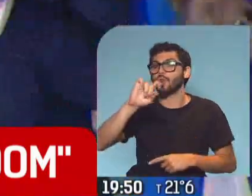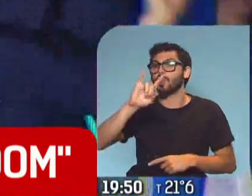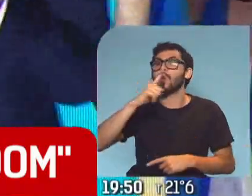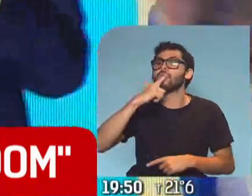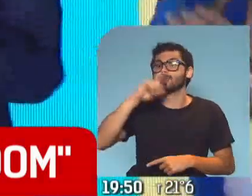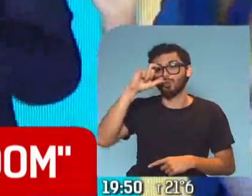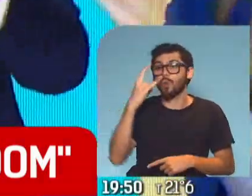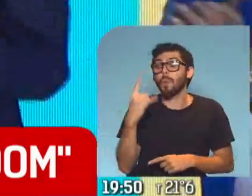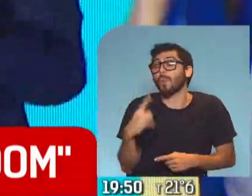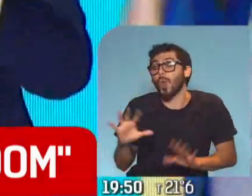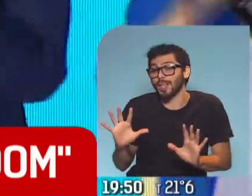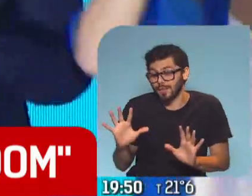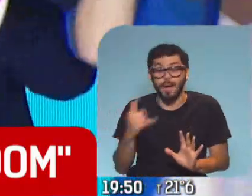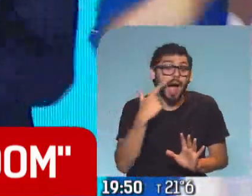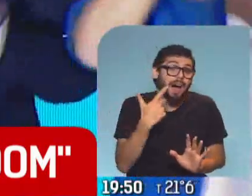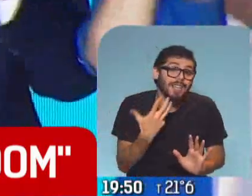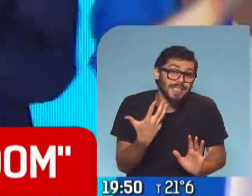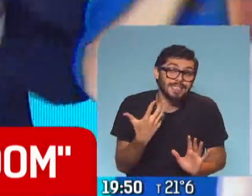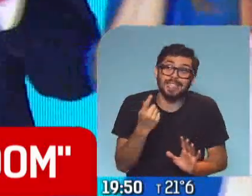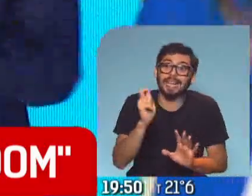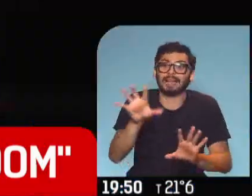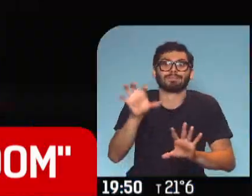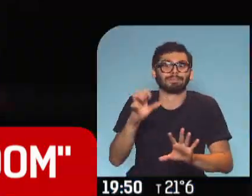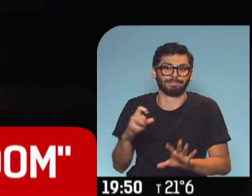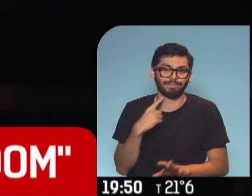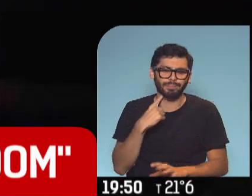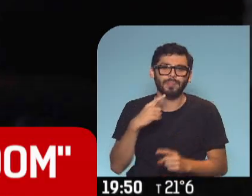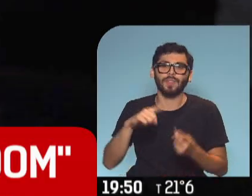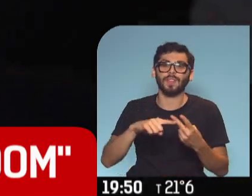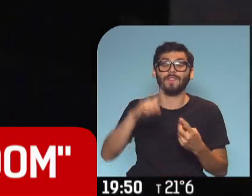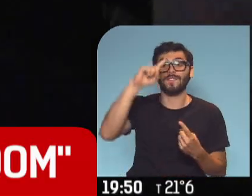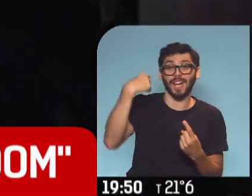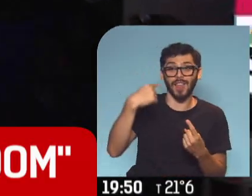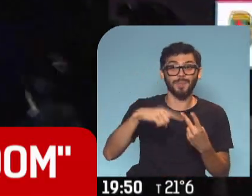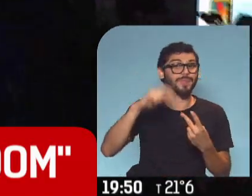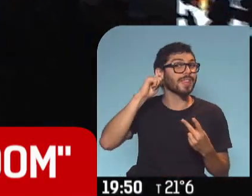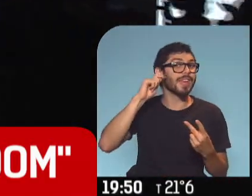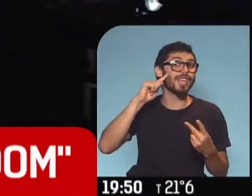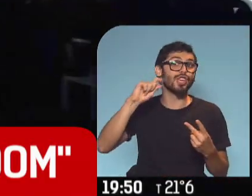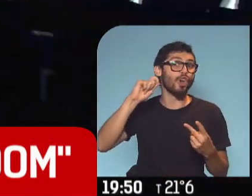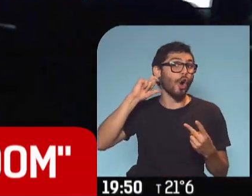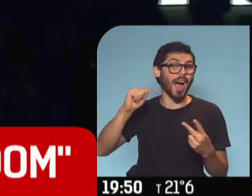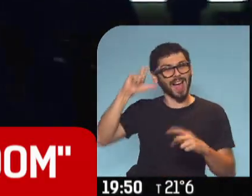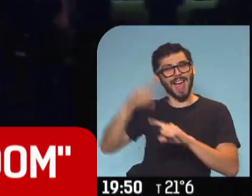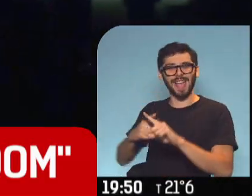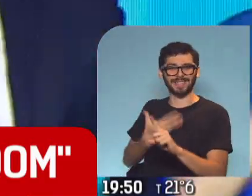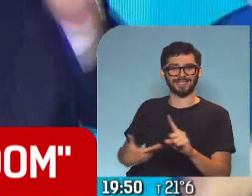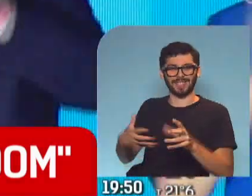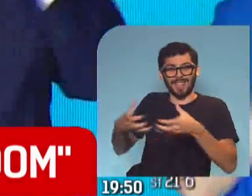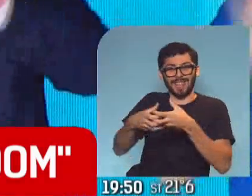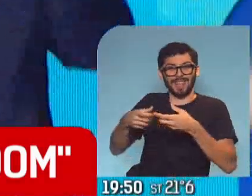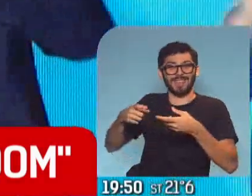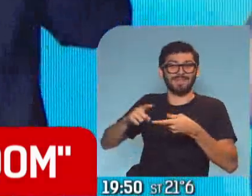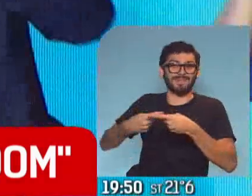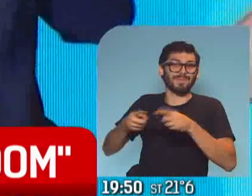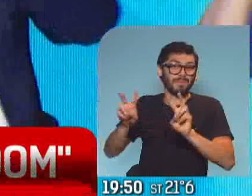la pista, entonces. Veremos. Mientras, Alberto Fernández, José Luis Gioja, el nuevo presidente del Partido Justicialista, el anterior presidente del